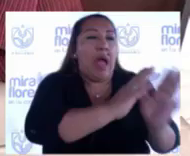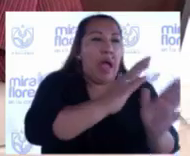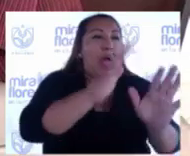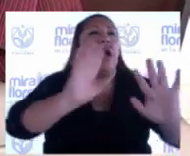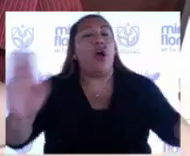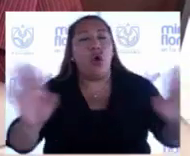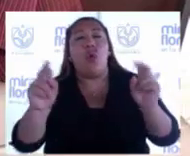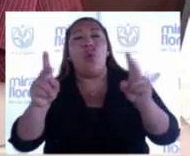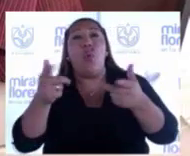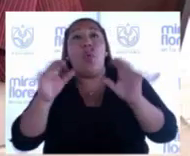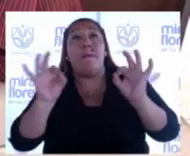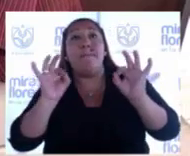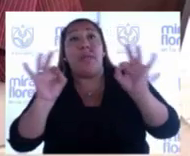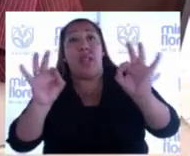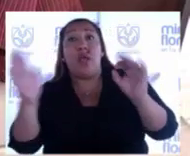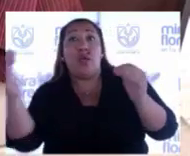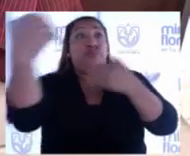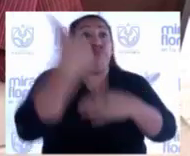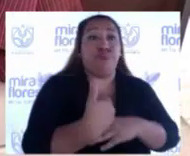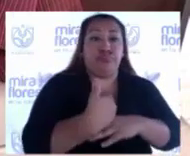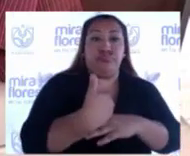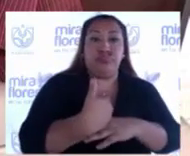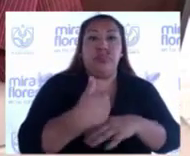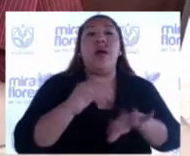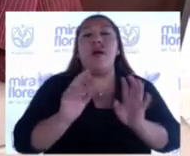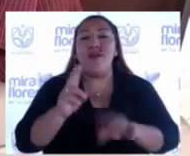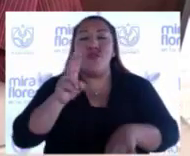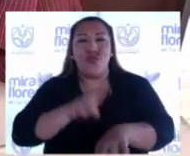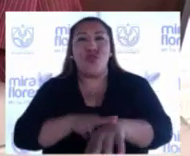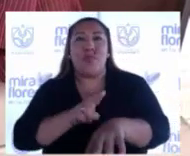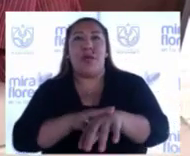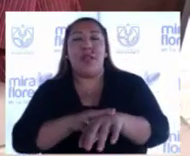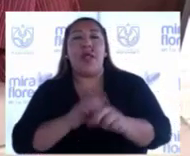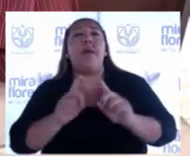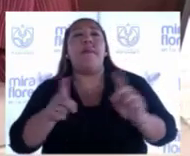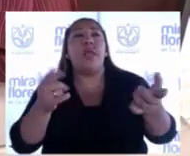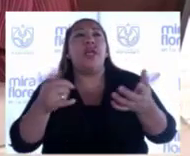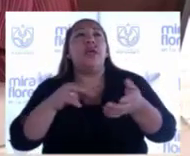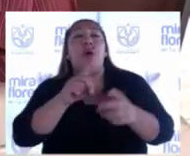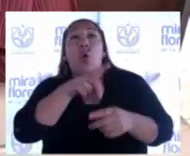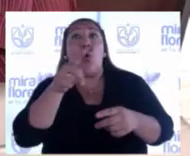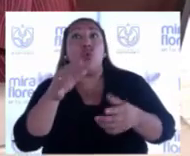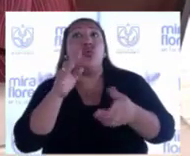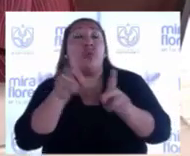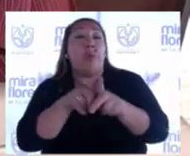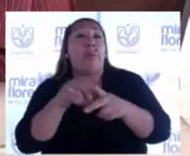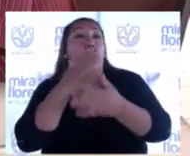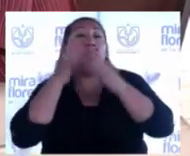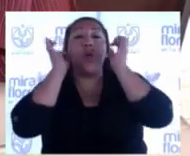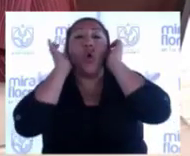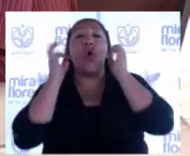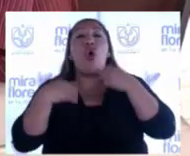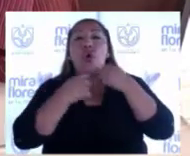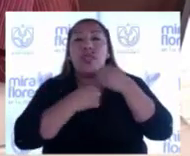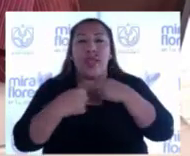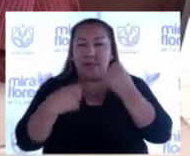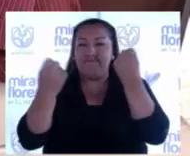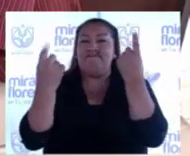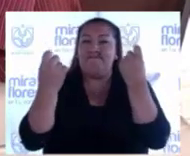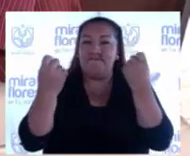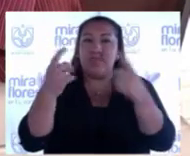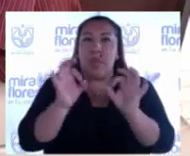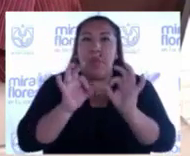zonas reservadas en las que existe peligro, porque es una joyería o algo por el estilo. Eso se